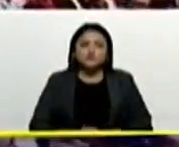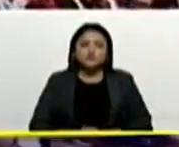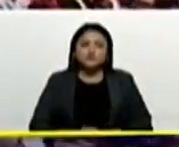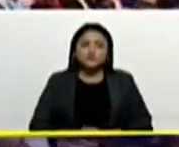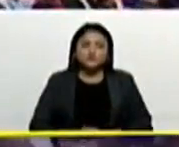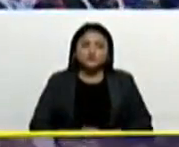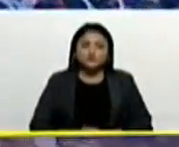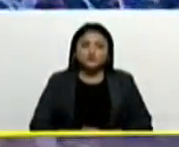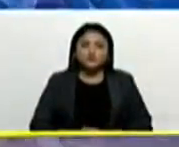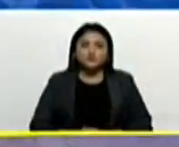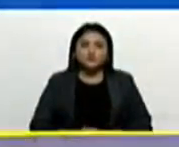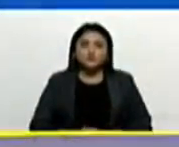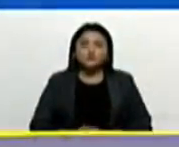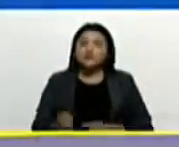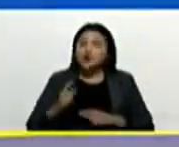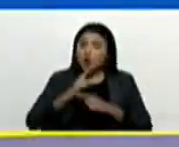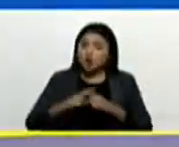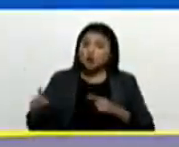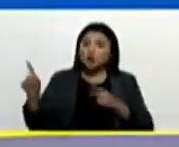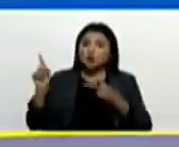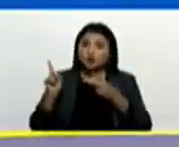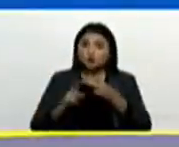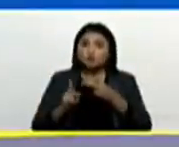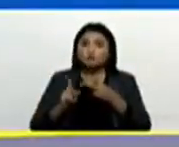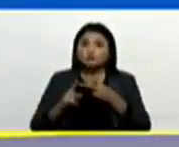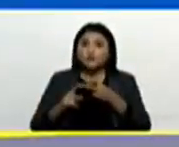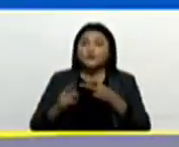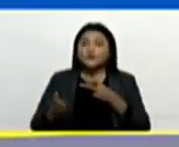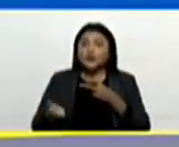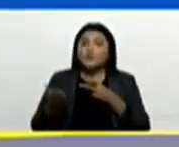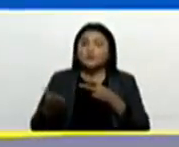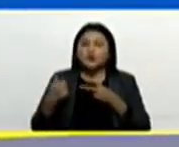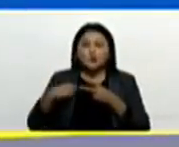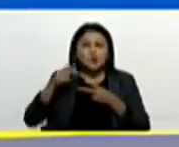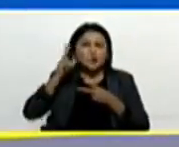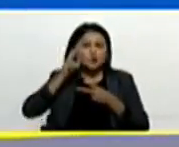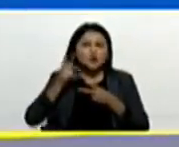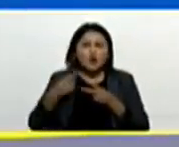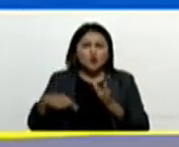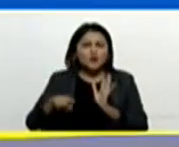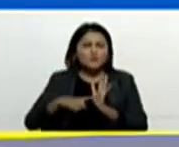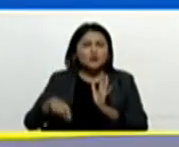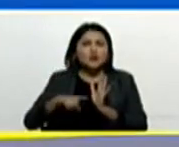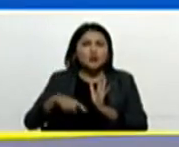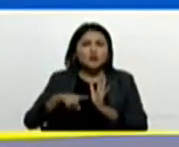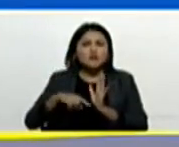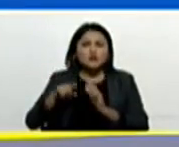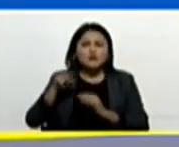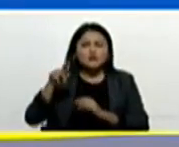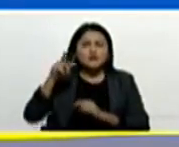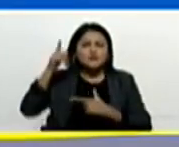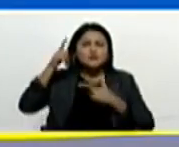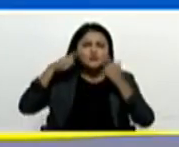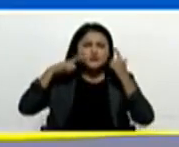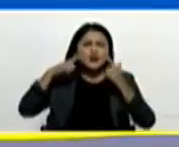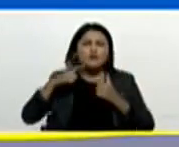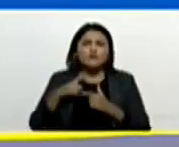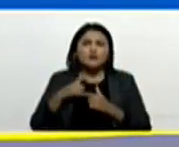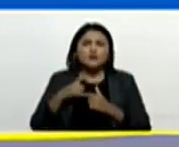Otro elemento fundamental también que yo lo he escuchado varias veces al comandante Chávez en sus